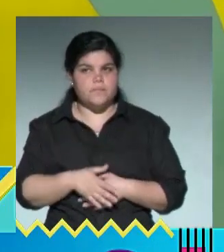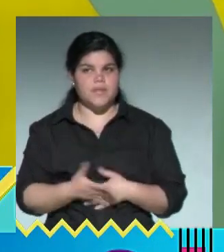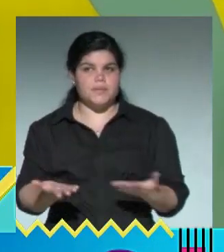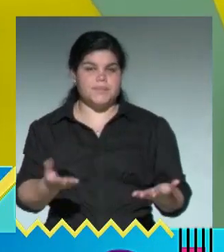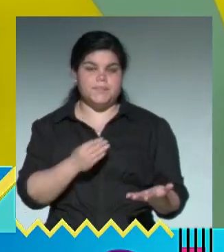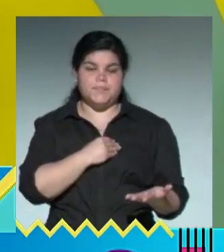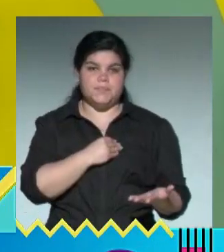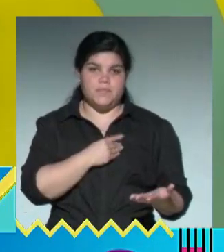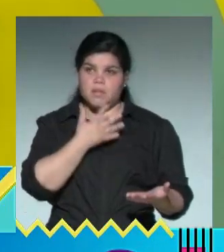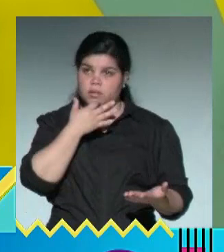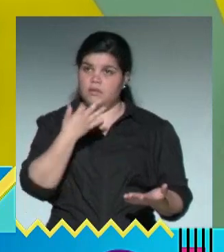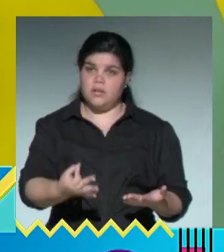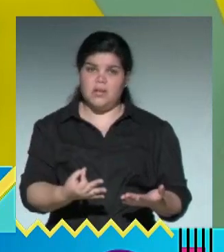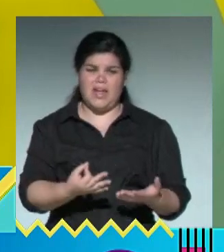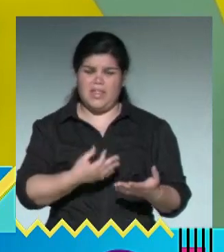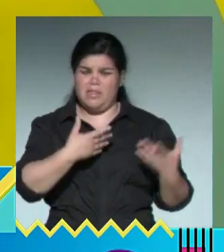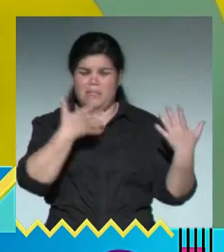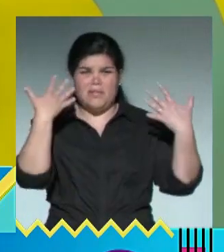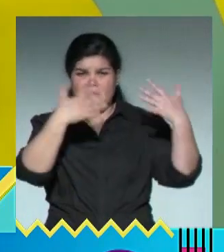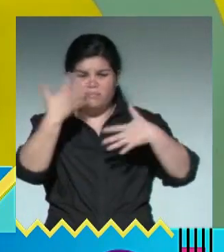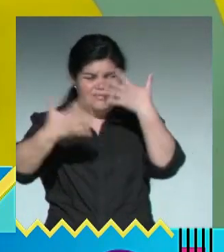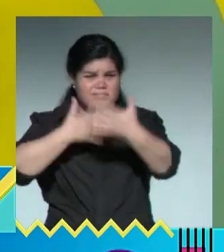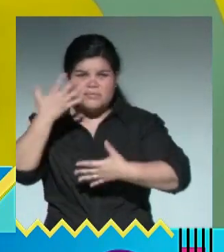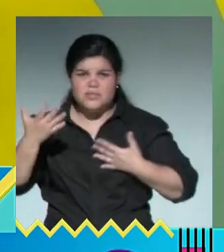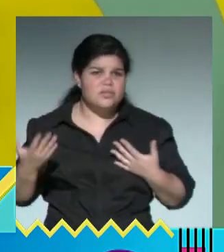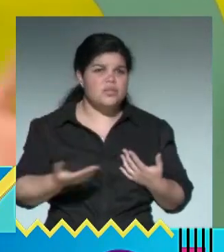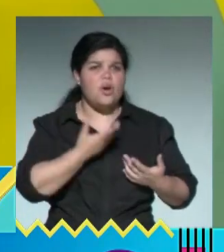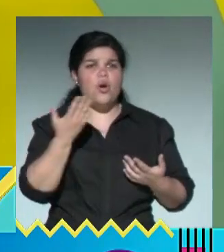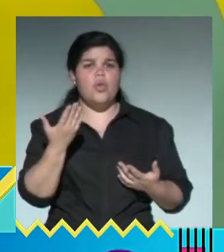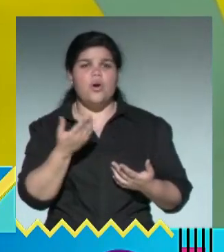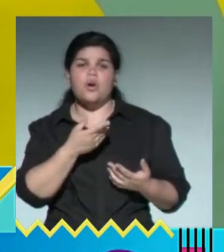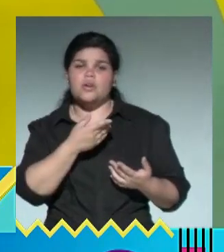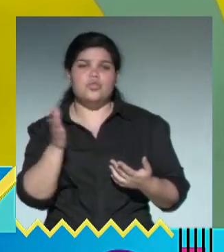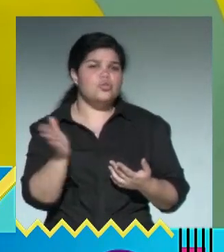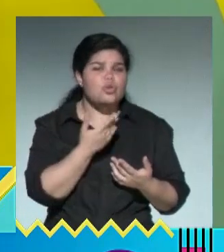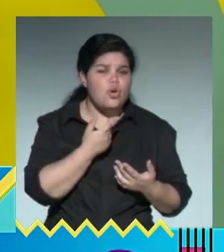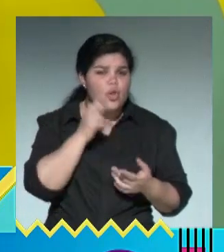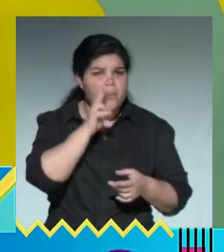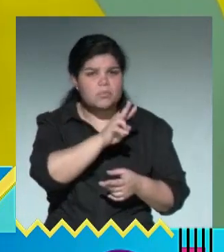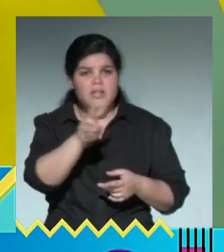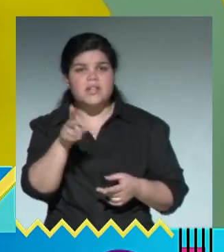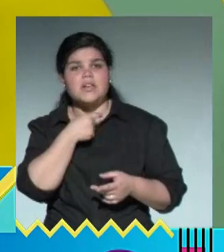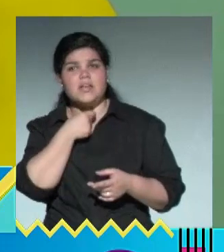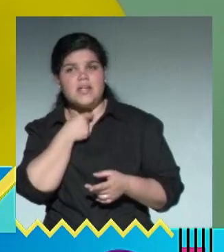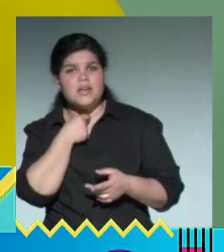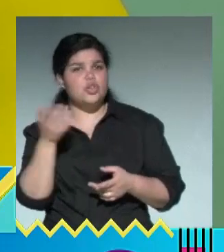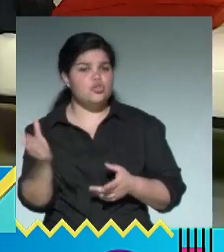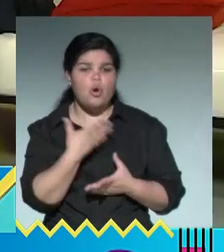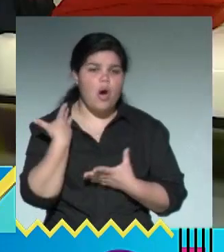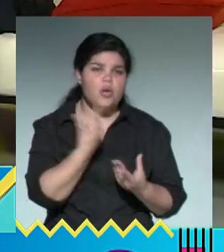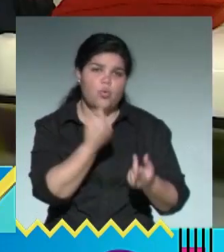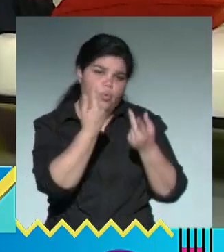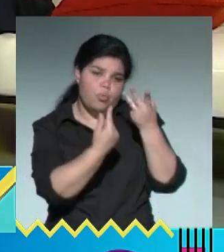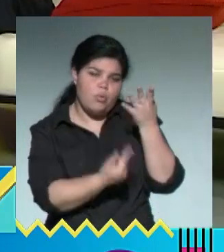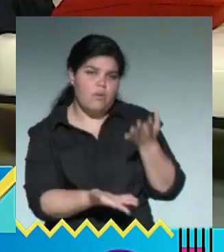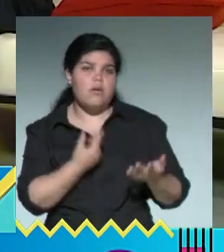lamentablemente era un espectáculo grande, Sí. donde todos querían mirar y todos querían participar de alguna forma, ¿no? Bien. ¿Y